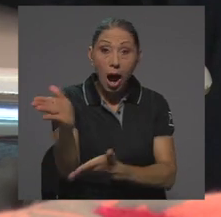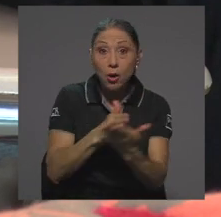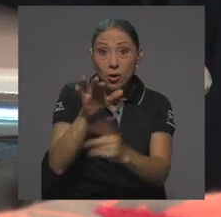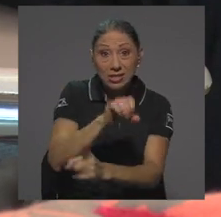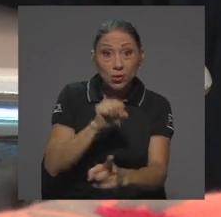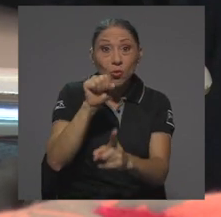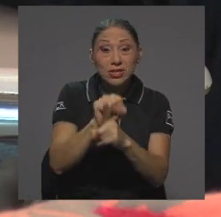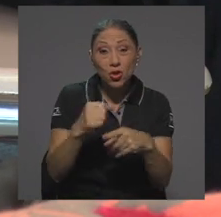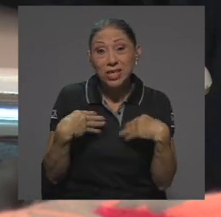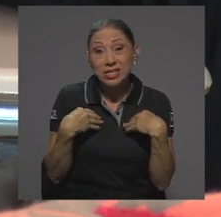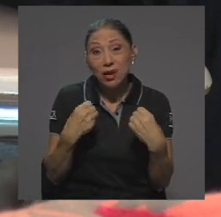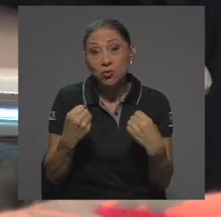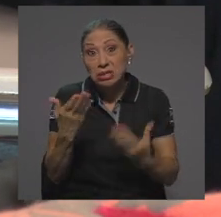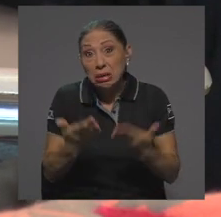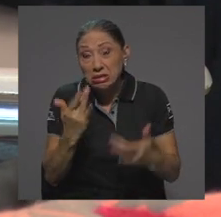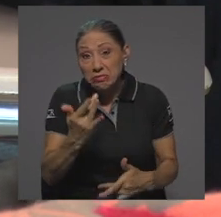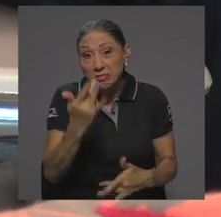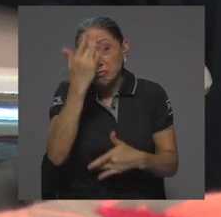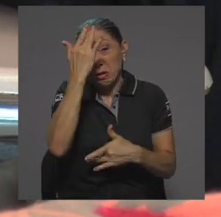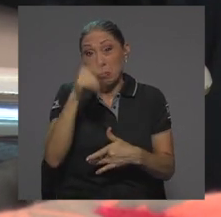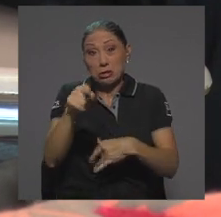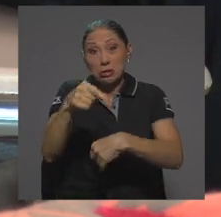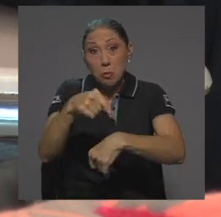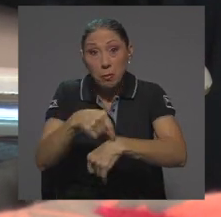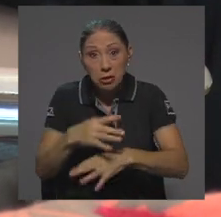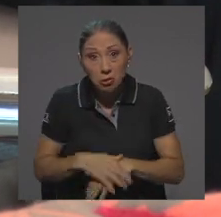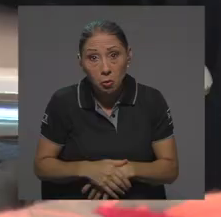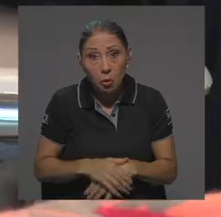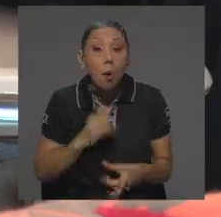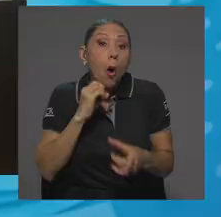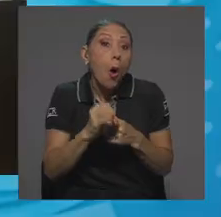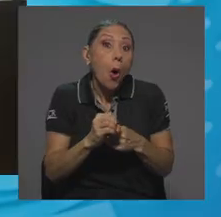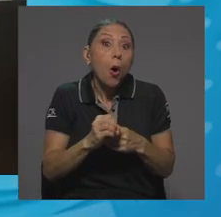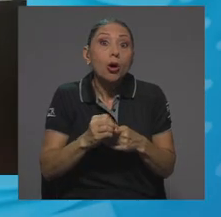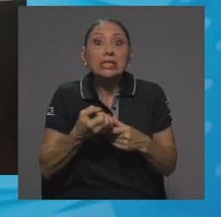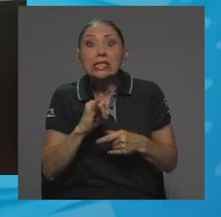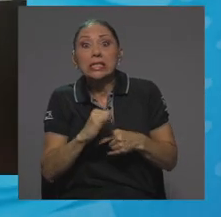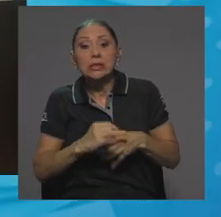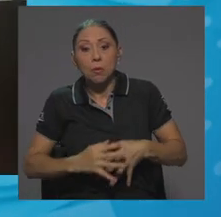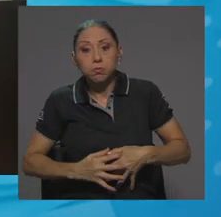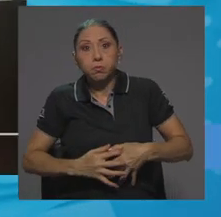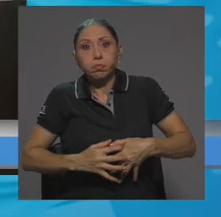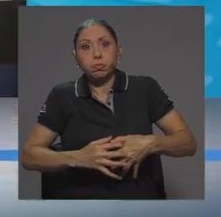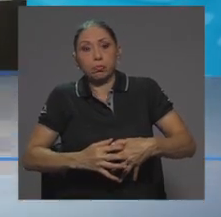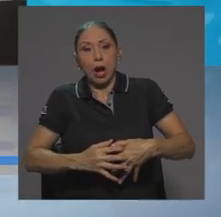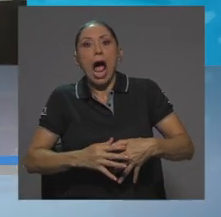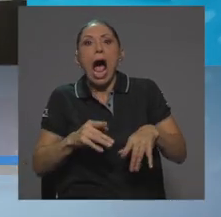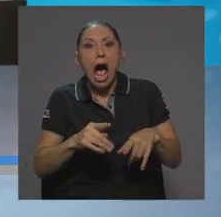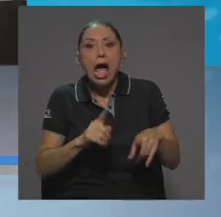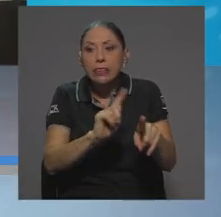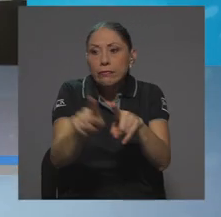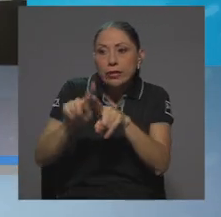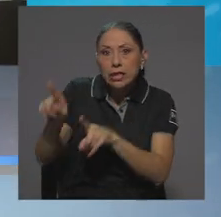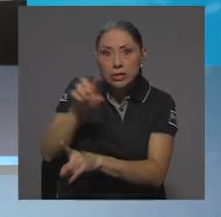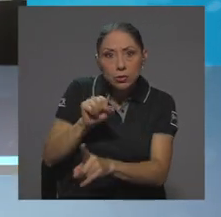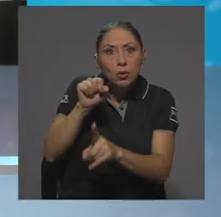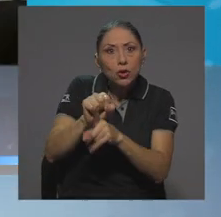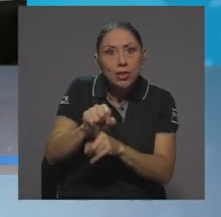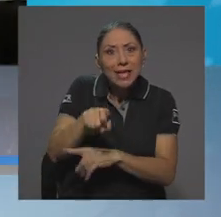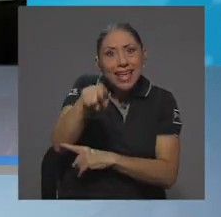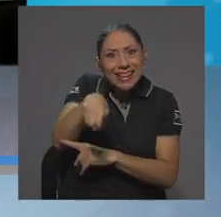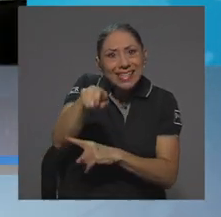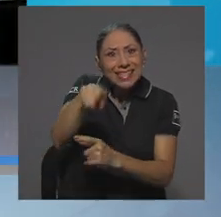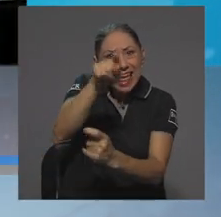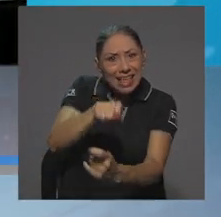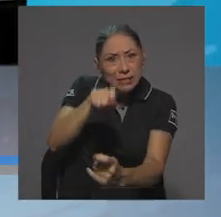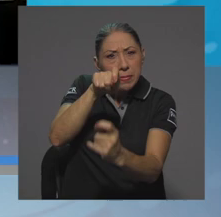salud momentánea, una condición de embarazo, por ejemplo. Entonces, todo esto responde a la necesidad específica de la persona.